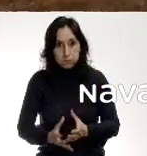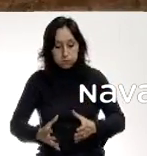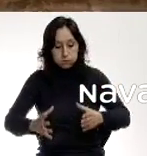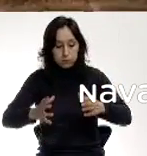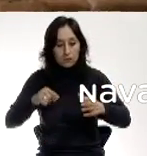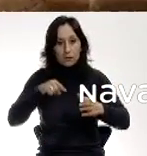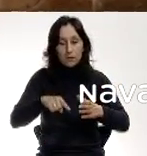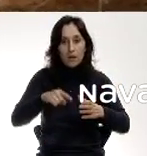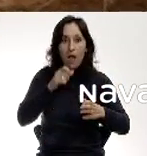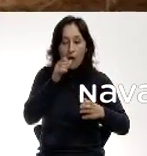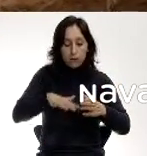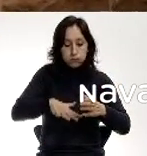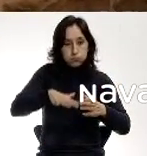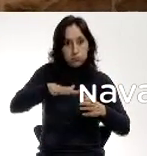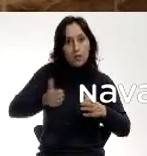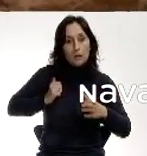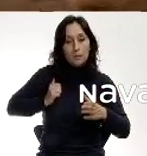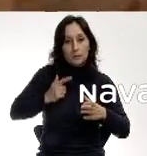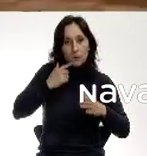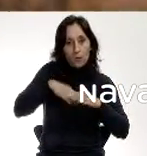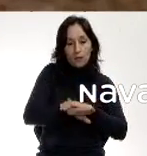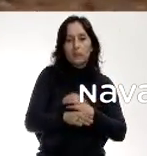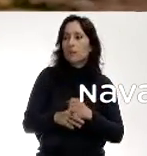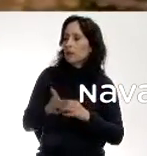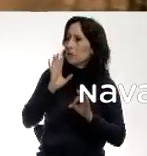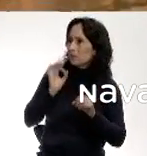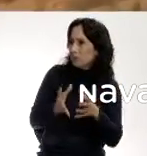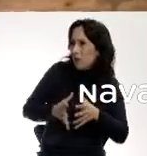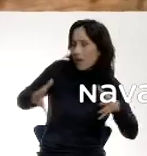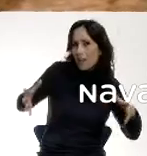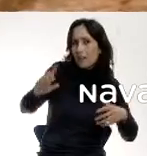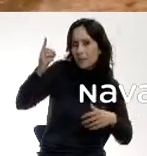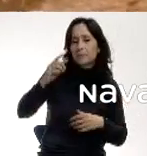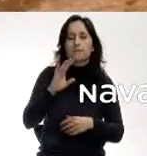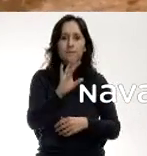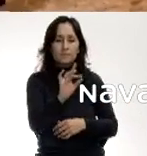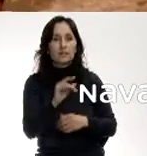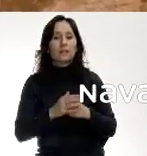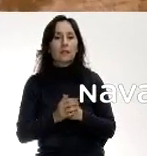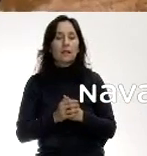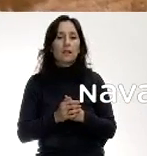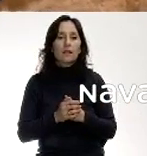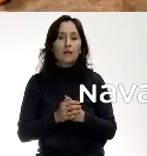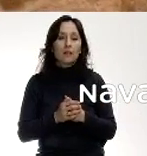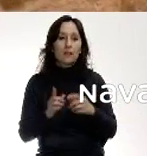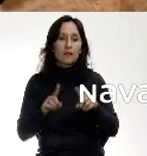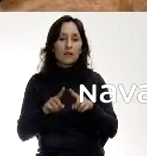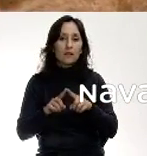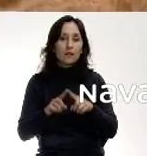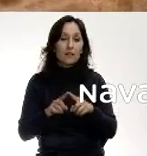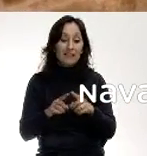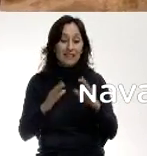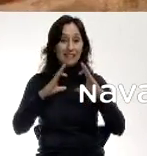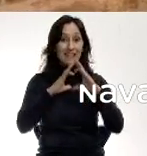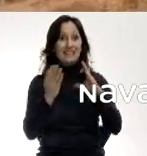aljibe. El más grande, ¿no?, que hay en el cerco, nos ha dicho Pablo. Sin duda es el de mayor tamaño, es el único aljibe que hay y está integrado dentro de la